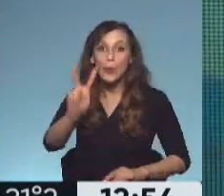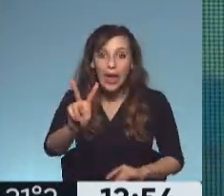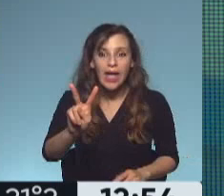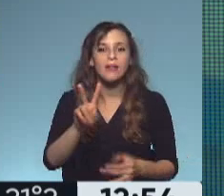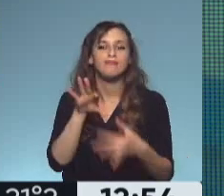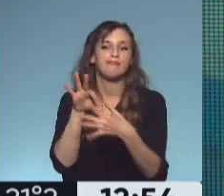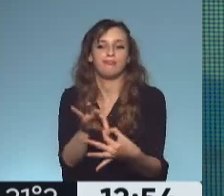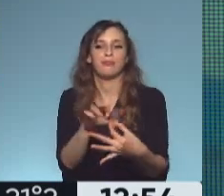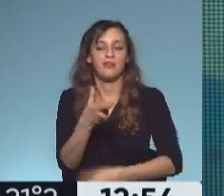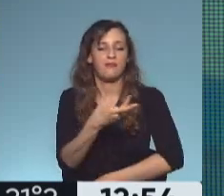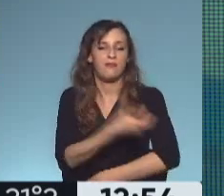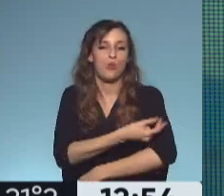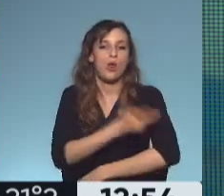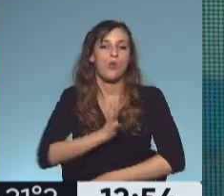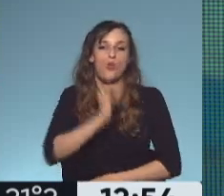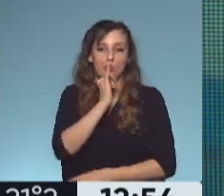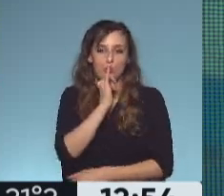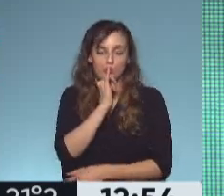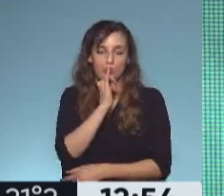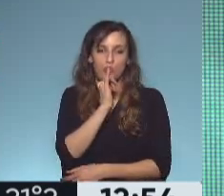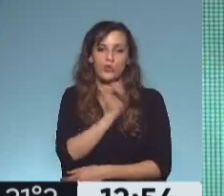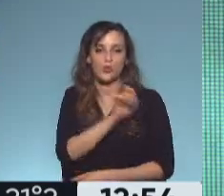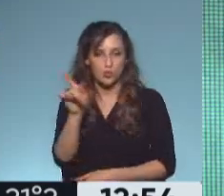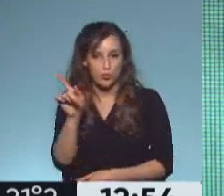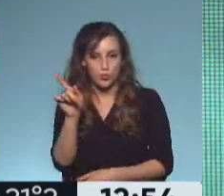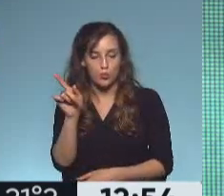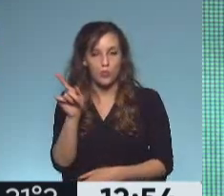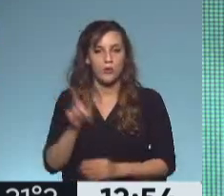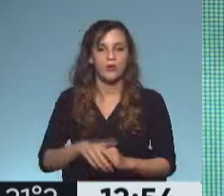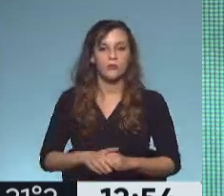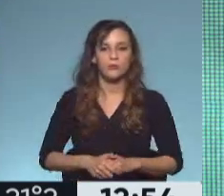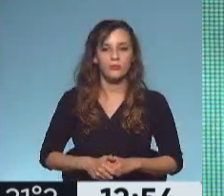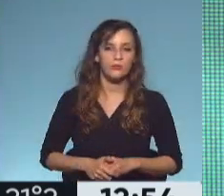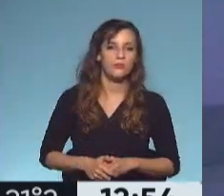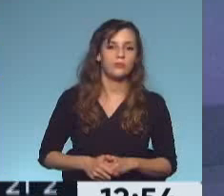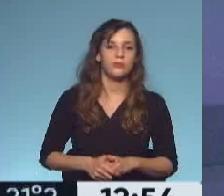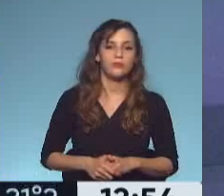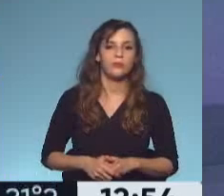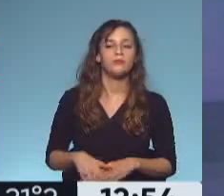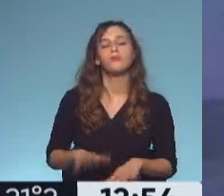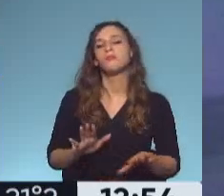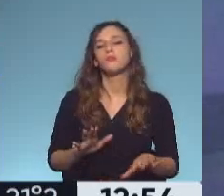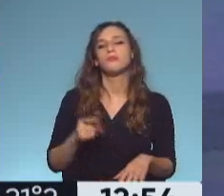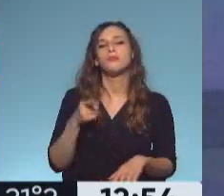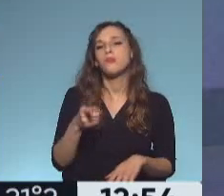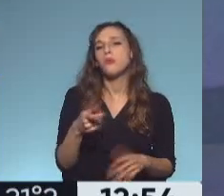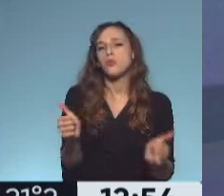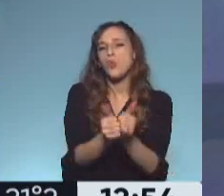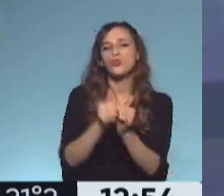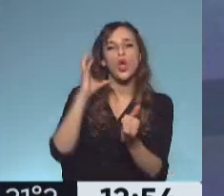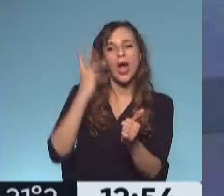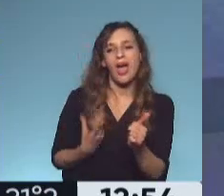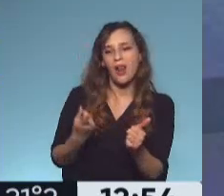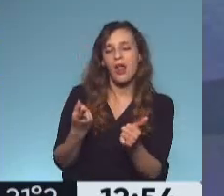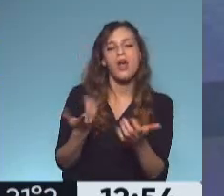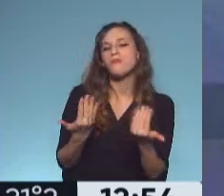¿cómo viviste vos esas horas previas que estuviste junto a la ahora ministra de Salud de la Nación con negociaciones muy arduas